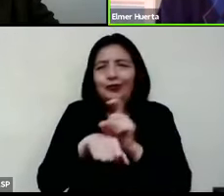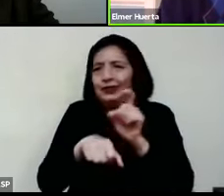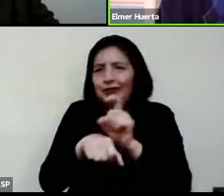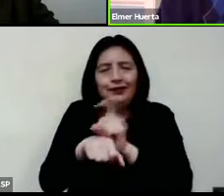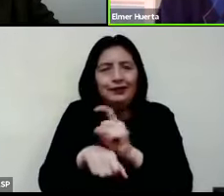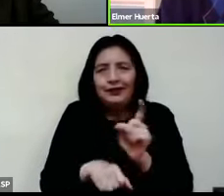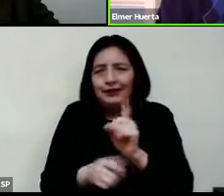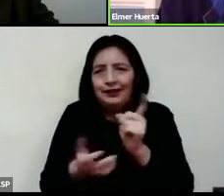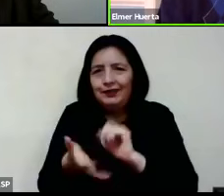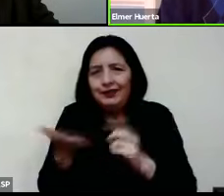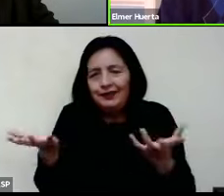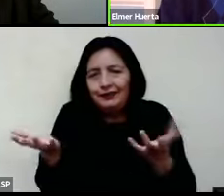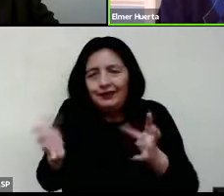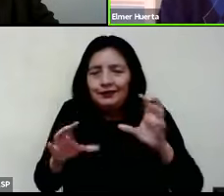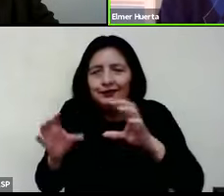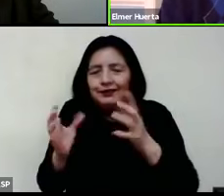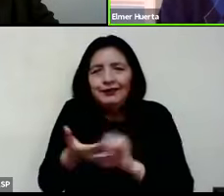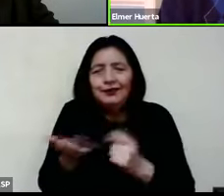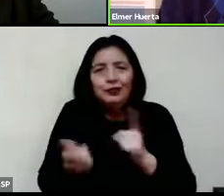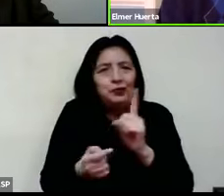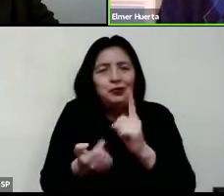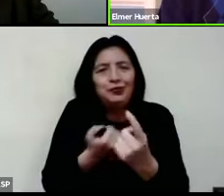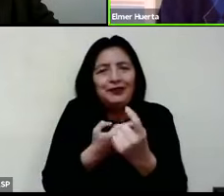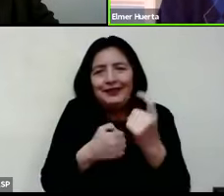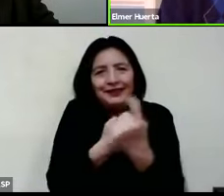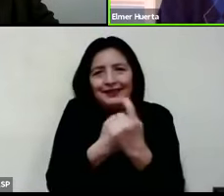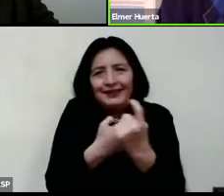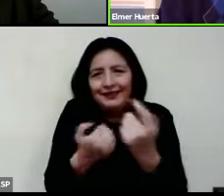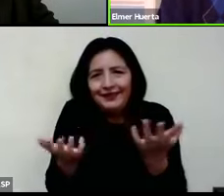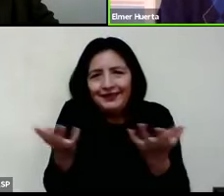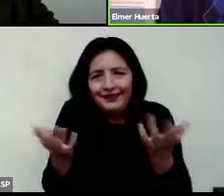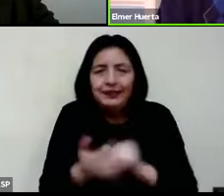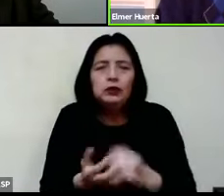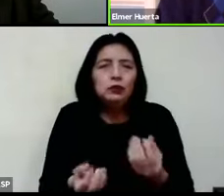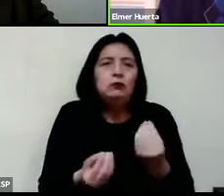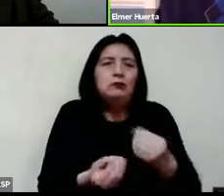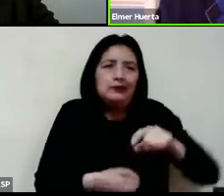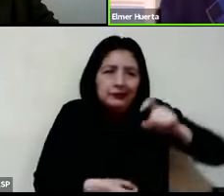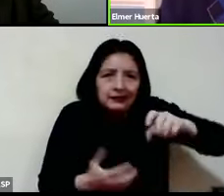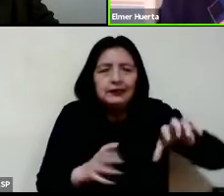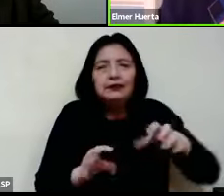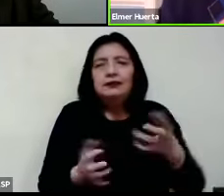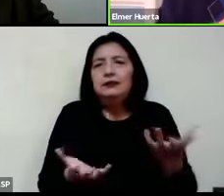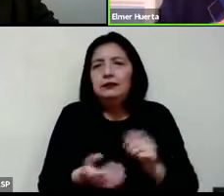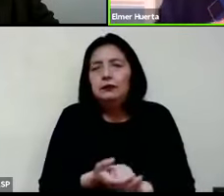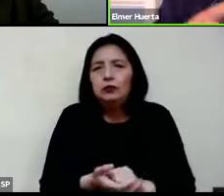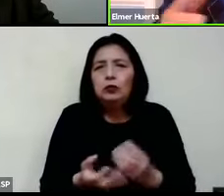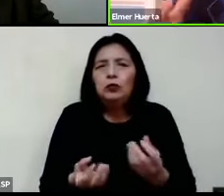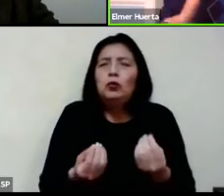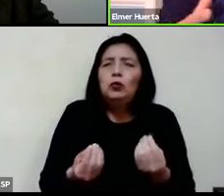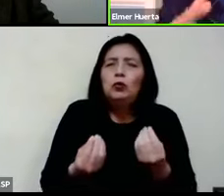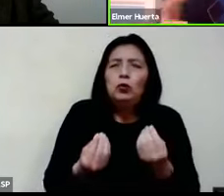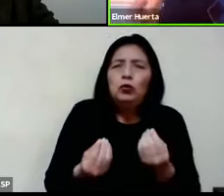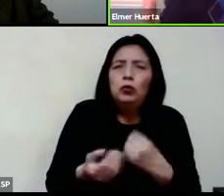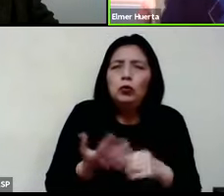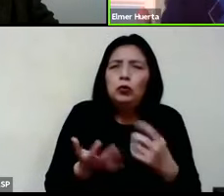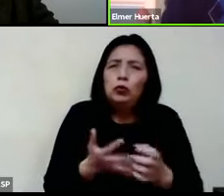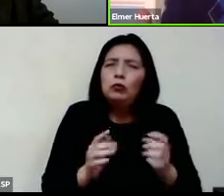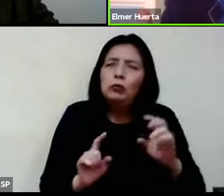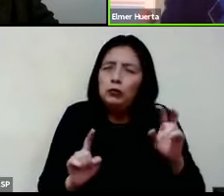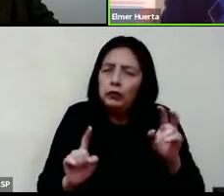La ciencia no nos la enseñan como debe ser. Es decir, como la visión de